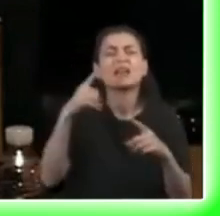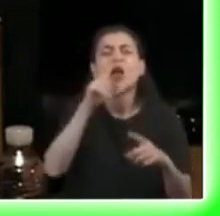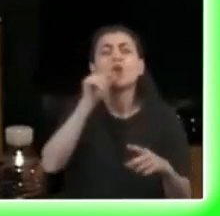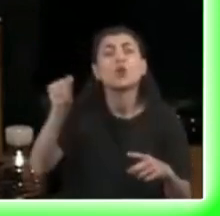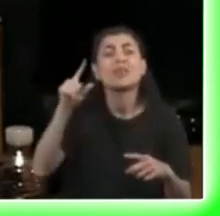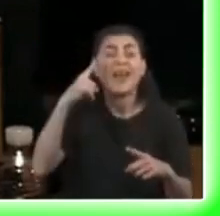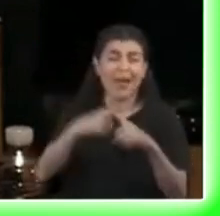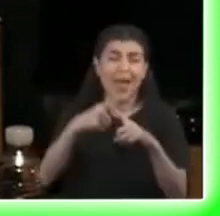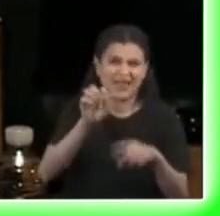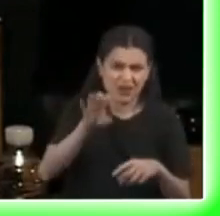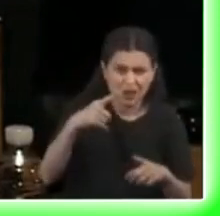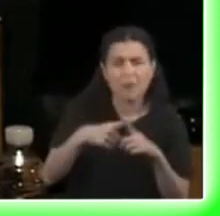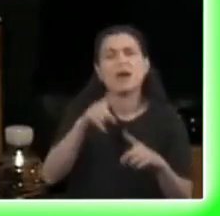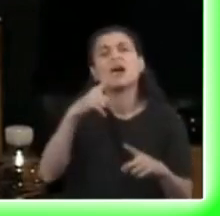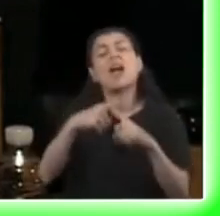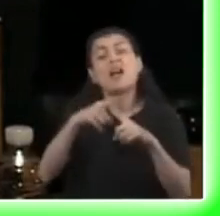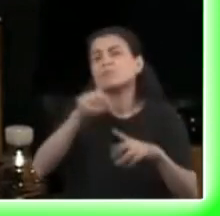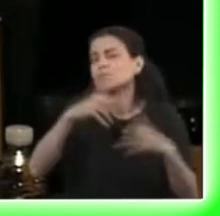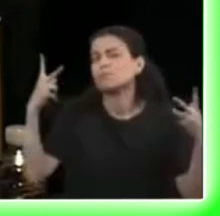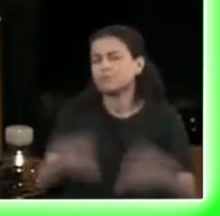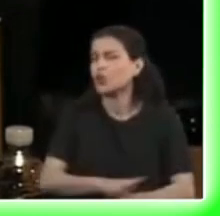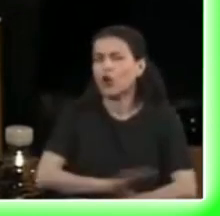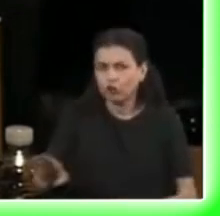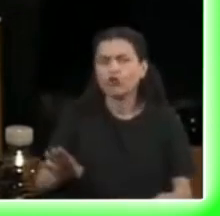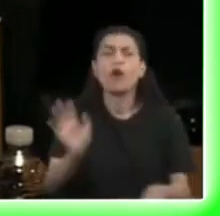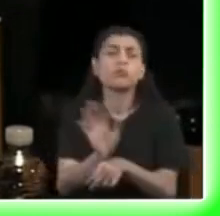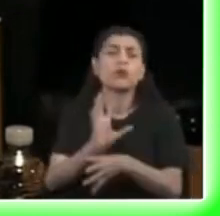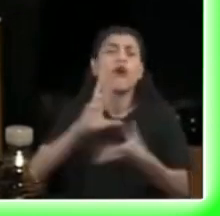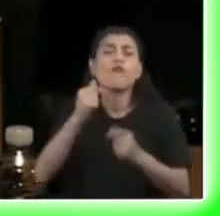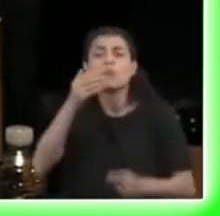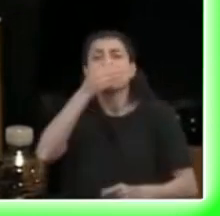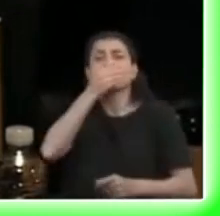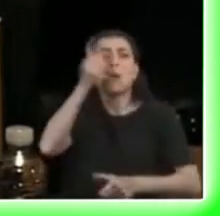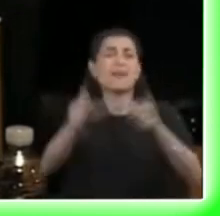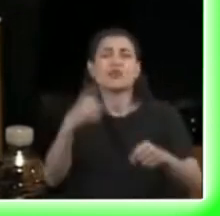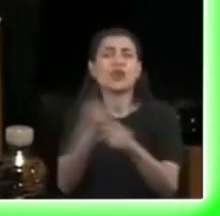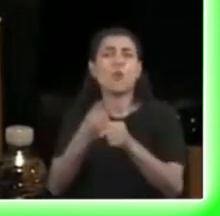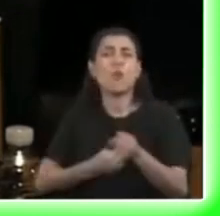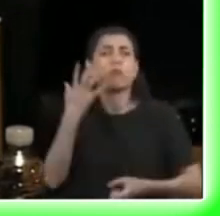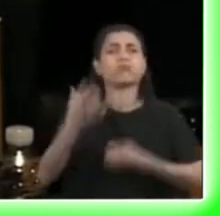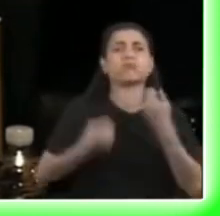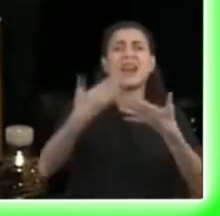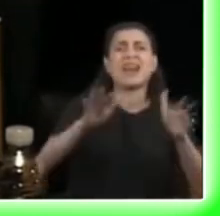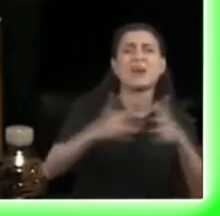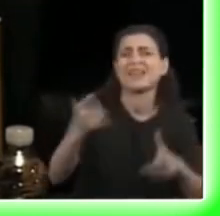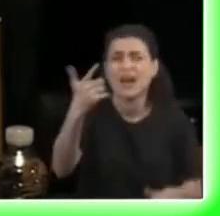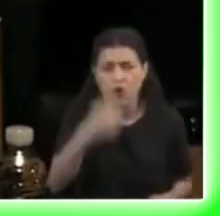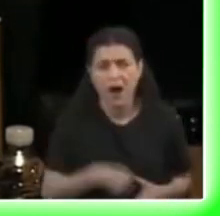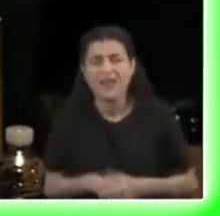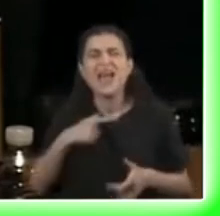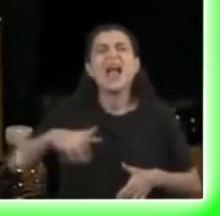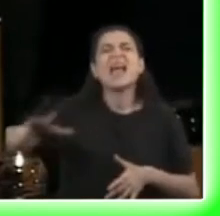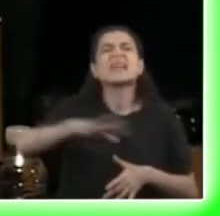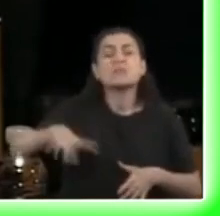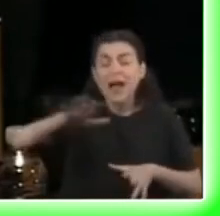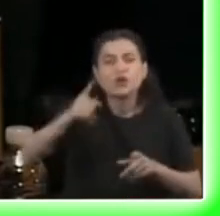ciudadanos brasileros y del mundo pueden expresar su voz y expresar su disidencia. O sea, quieren prohibir el espacio donde los